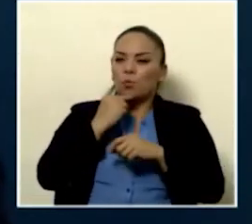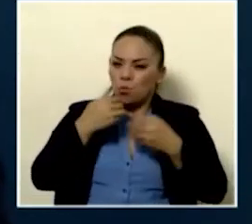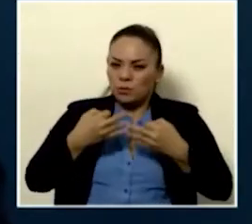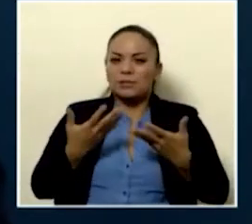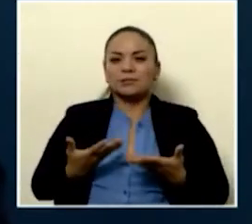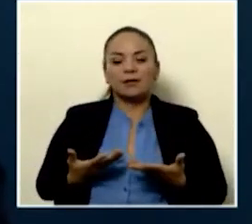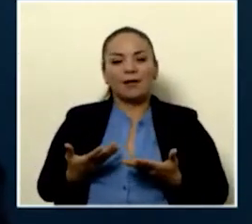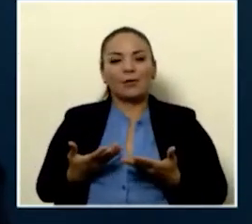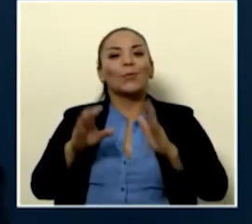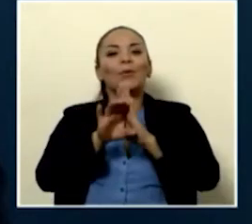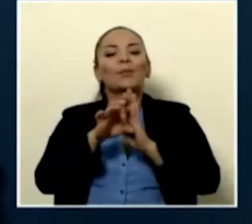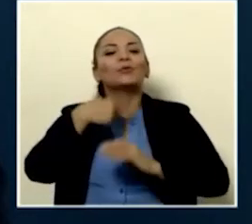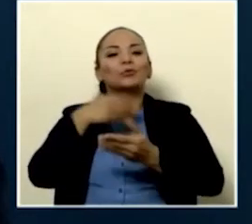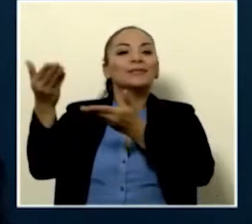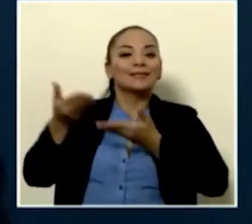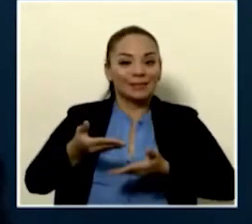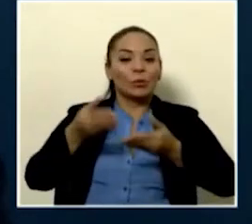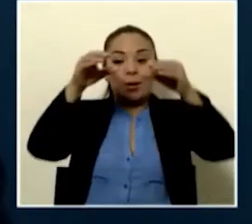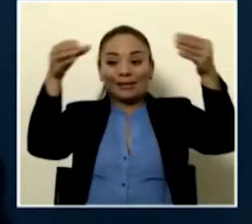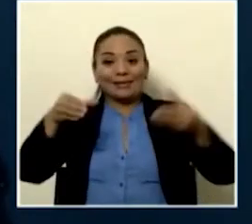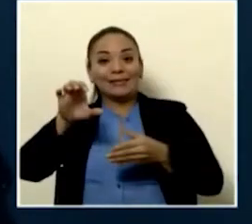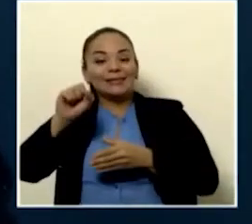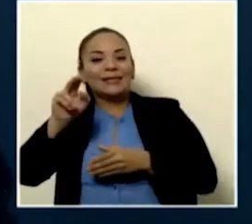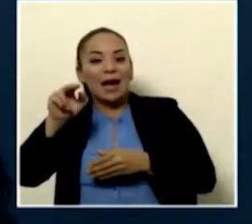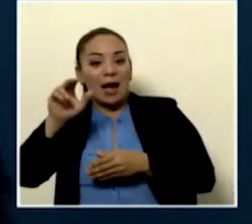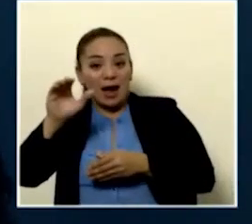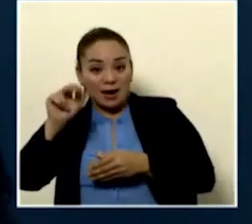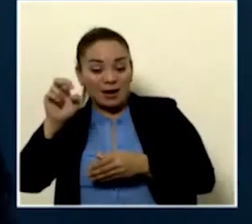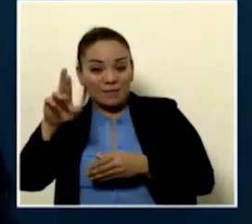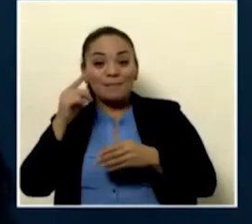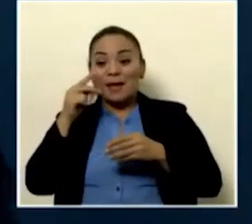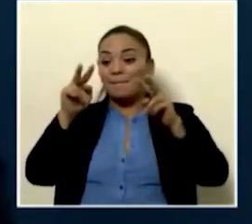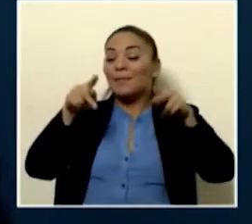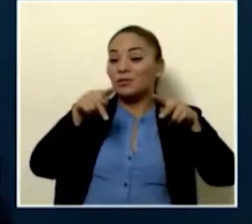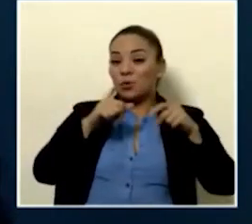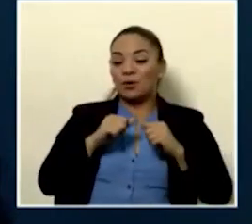Por ejemplo, estamos trayendo escáneres que aunque la persona que esté vigilando